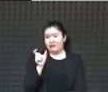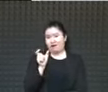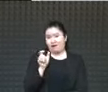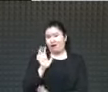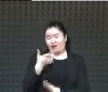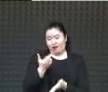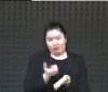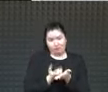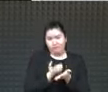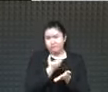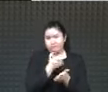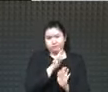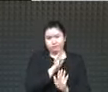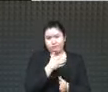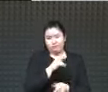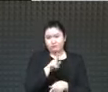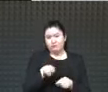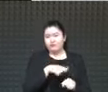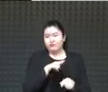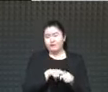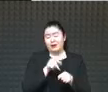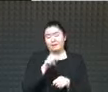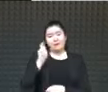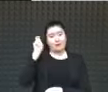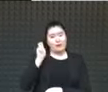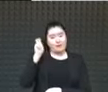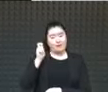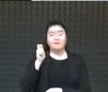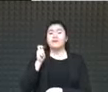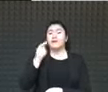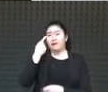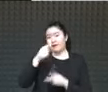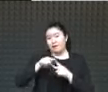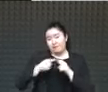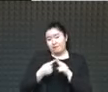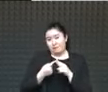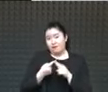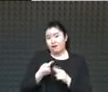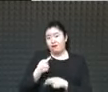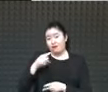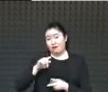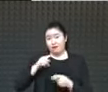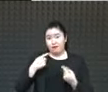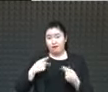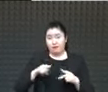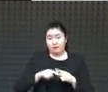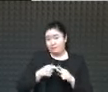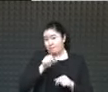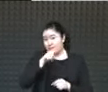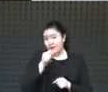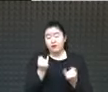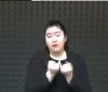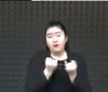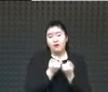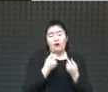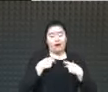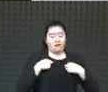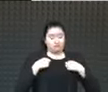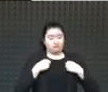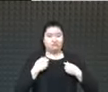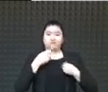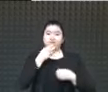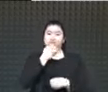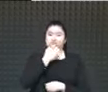de apoyo escolar, de mi beca para empezar y útiles y uniformes, de 460 pesos si tienen algún hijo o